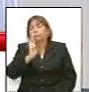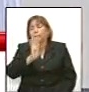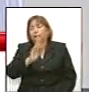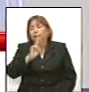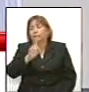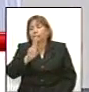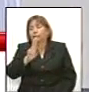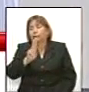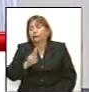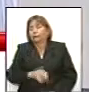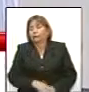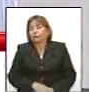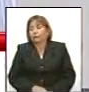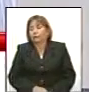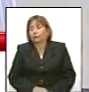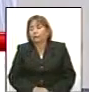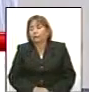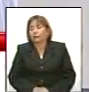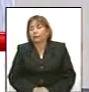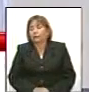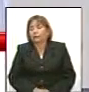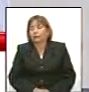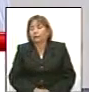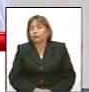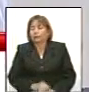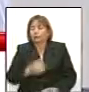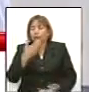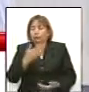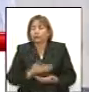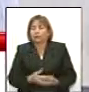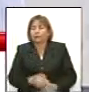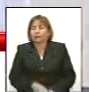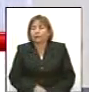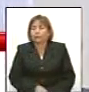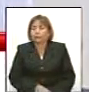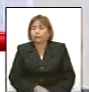1742, y no en la fecha que había dicho anteriormente. Muchas gracias, presidente.